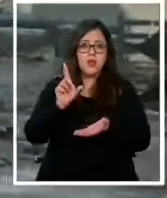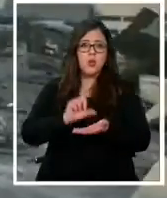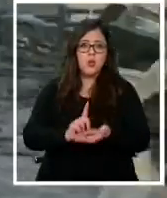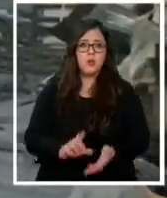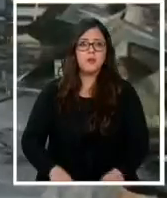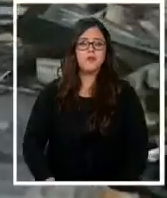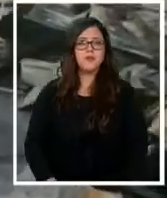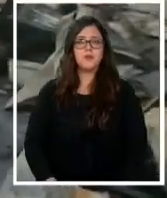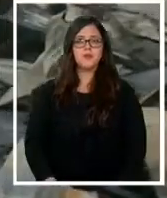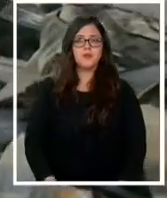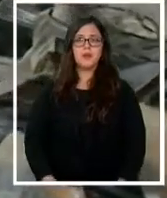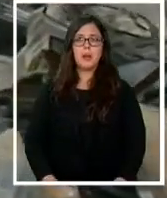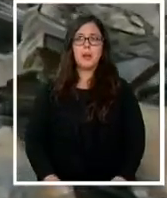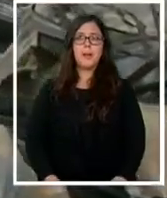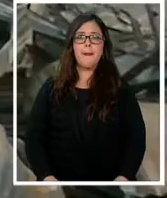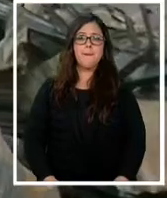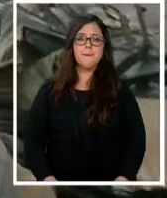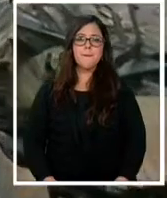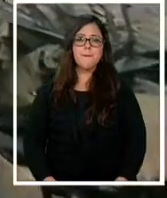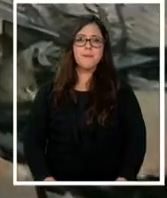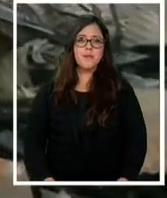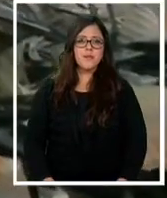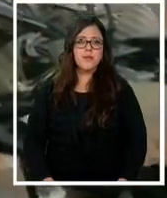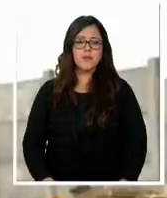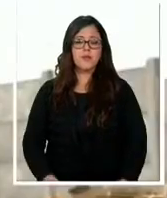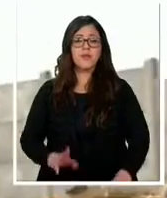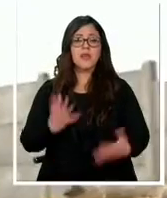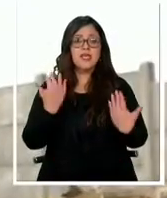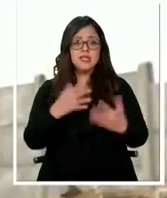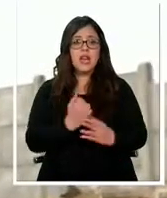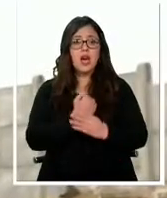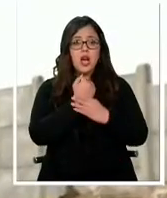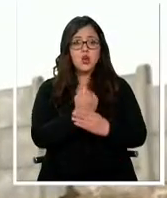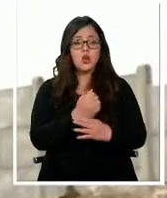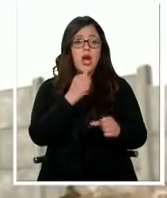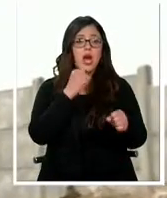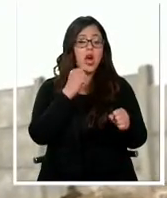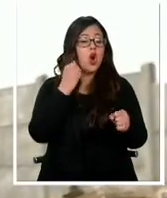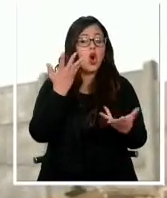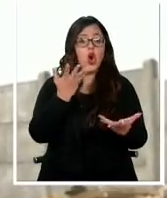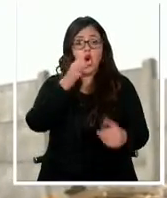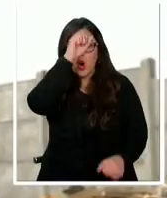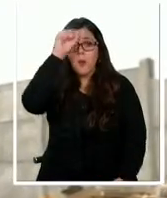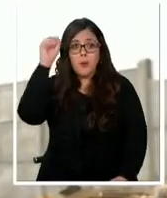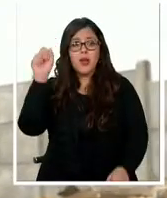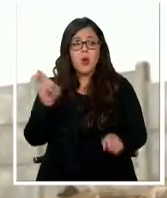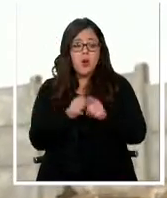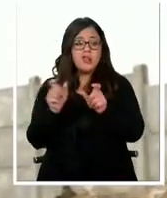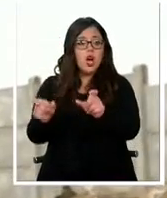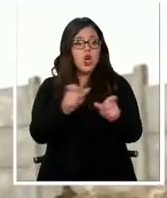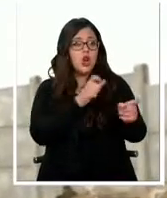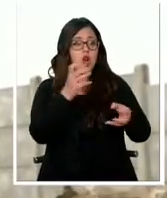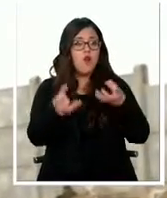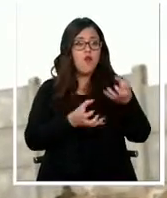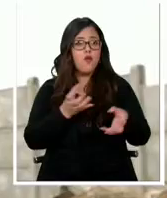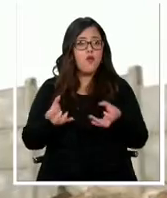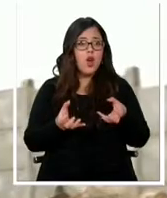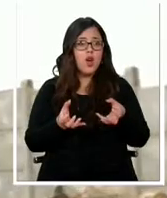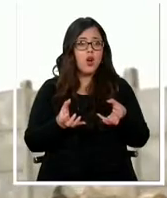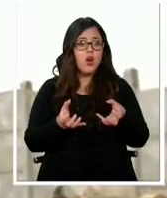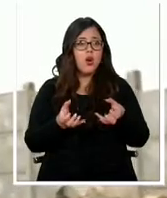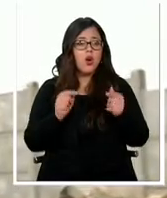lugar. Cuando nosotros ya teníamos, con colaboración con bomberos, teníamos ya el fuego un poco más controlado,